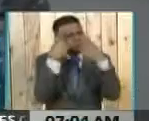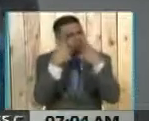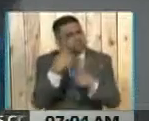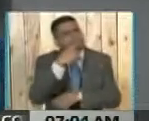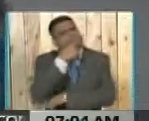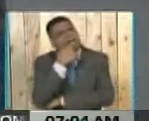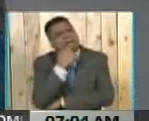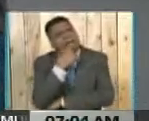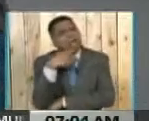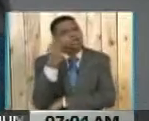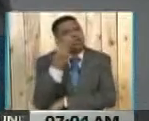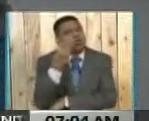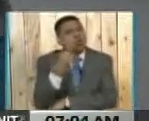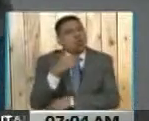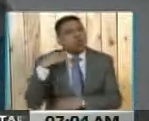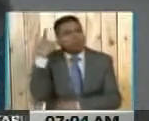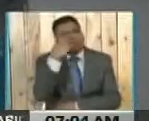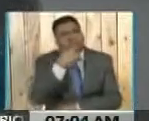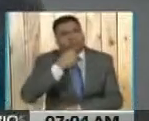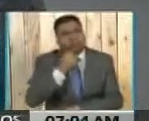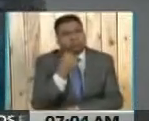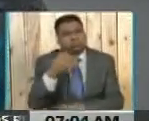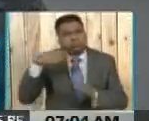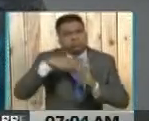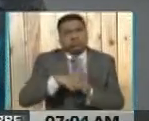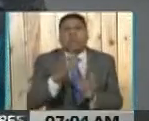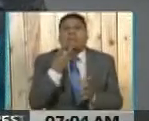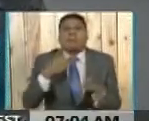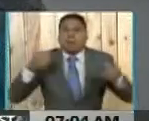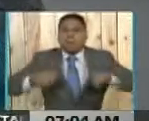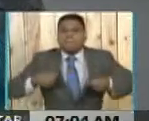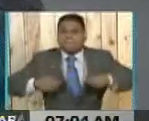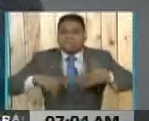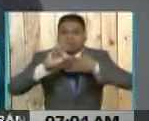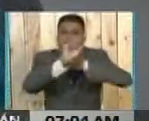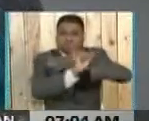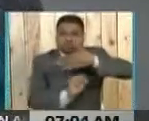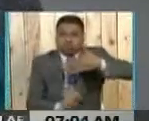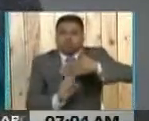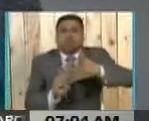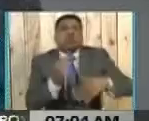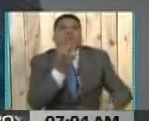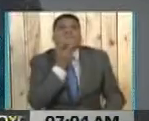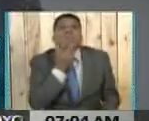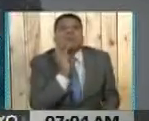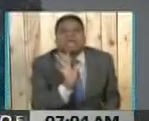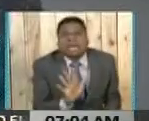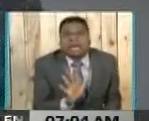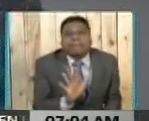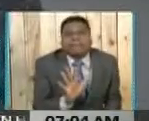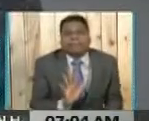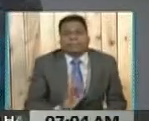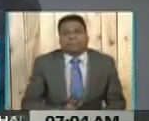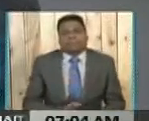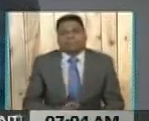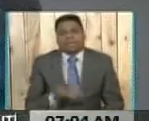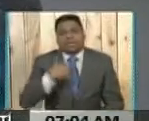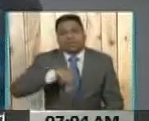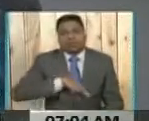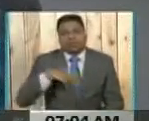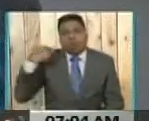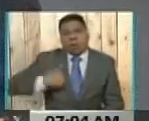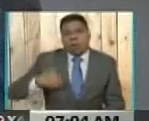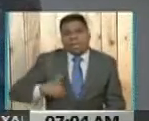en este momento, especialmente por la crisis del Mercosur, por ejemplo, ¿no? Cosas que nosotros dábamos por, desde Argentina a